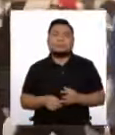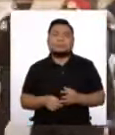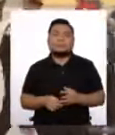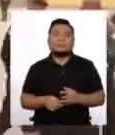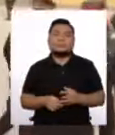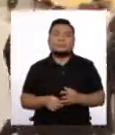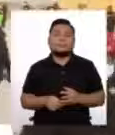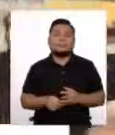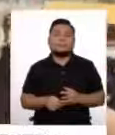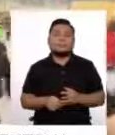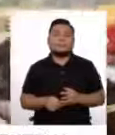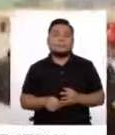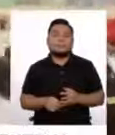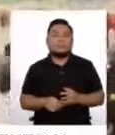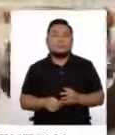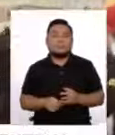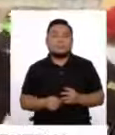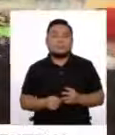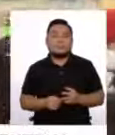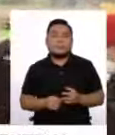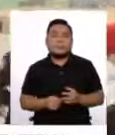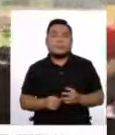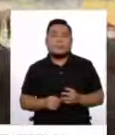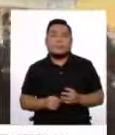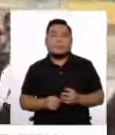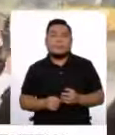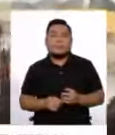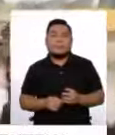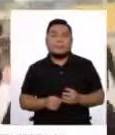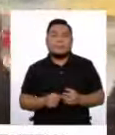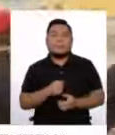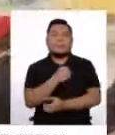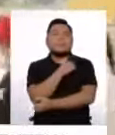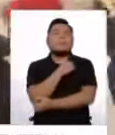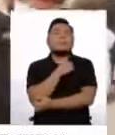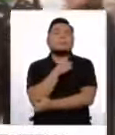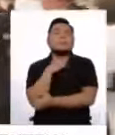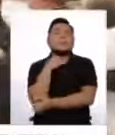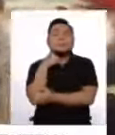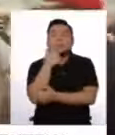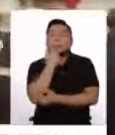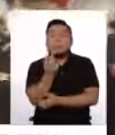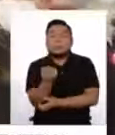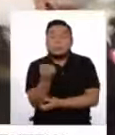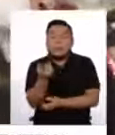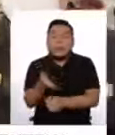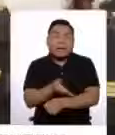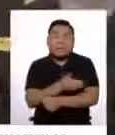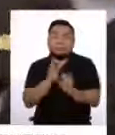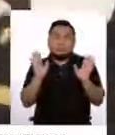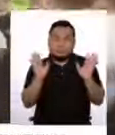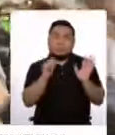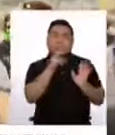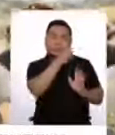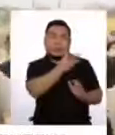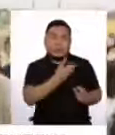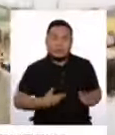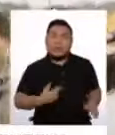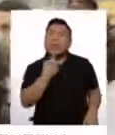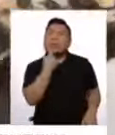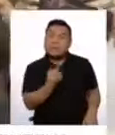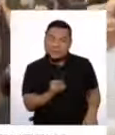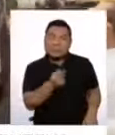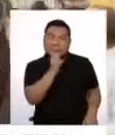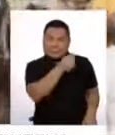que le puedo adelantar, no puedo adelantar, sino al presidente de la República ya lo ha dicho, que esta pandemia